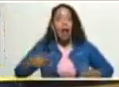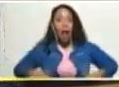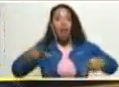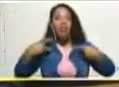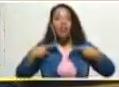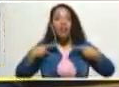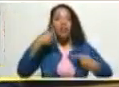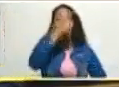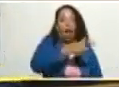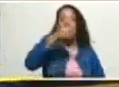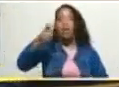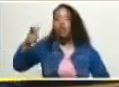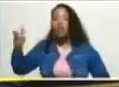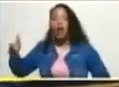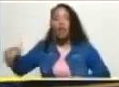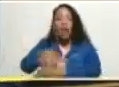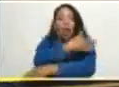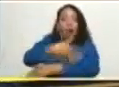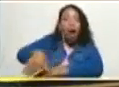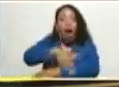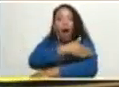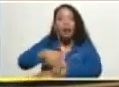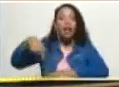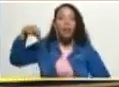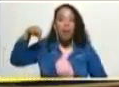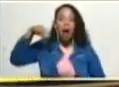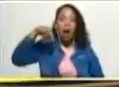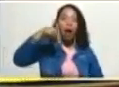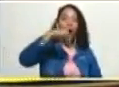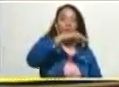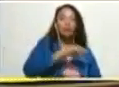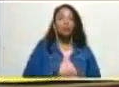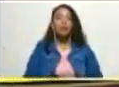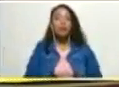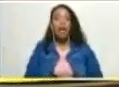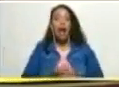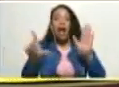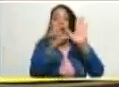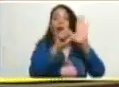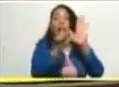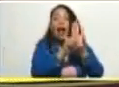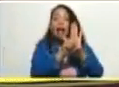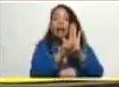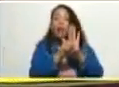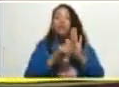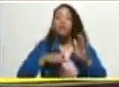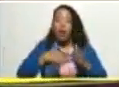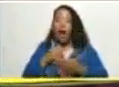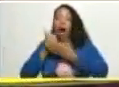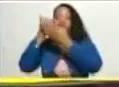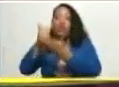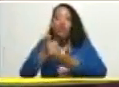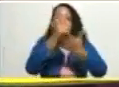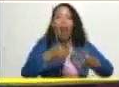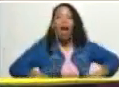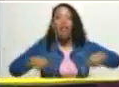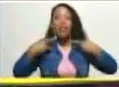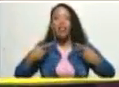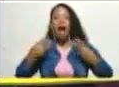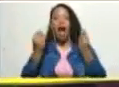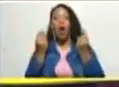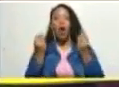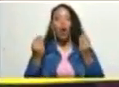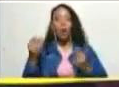de la gente de a pie de la gente de la calle que las leyes sean útiles para la vida económica social